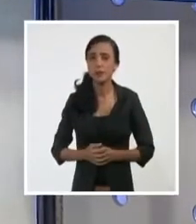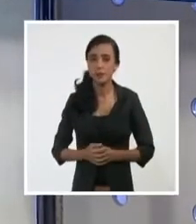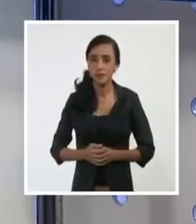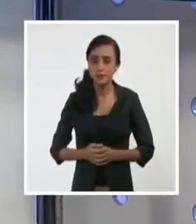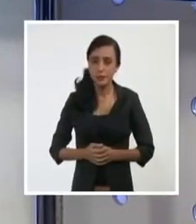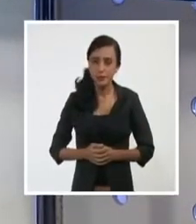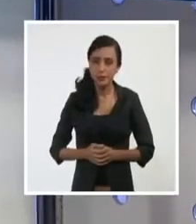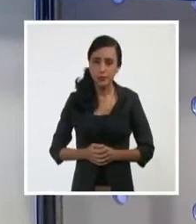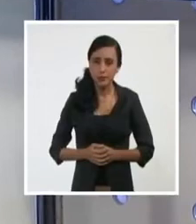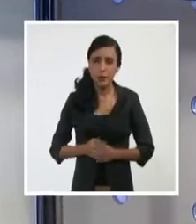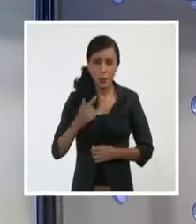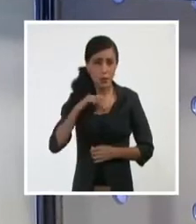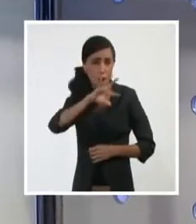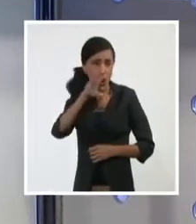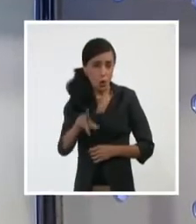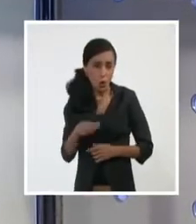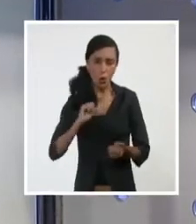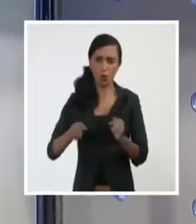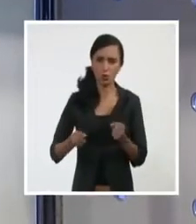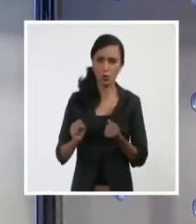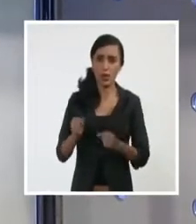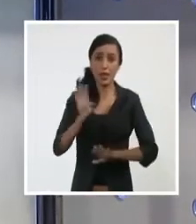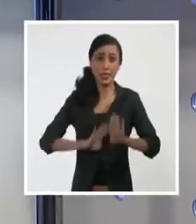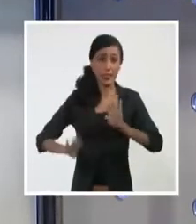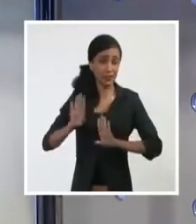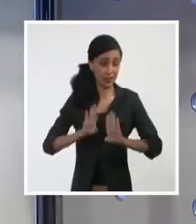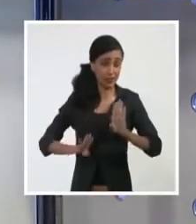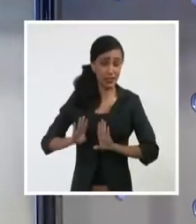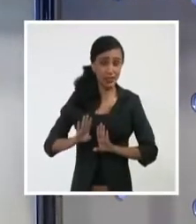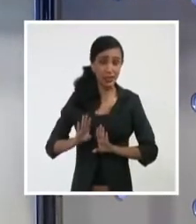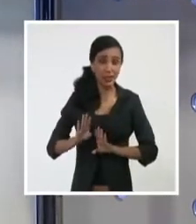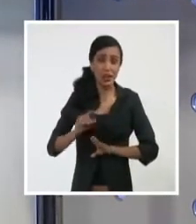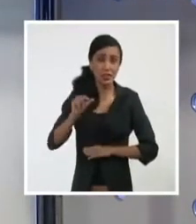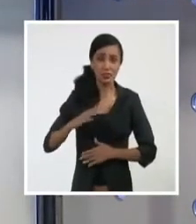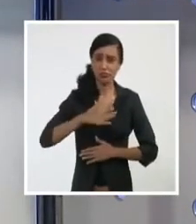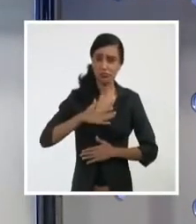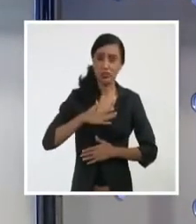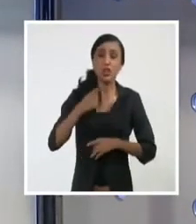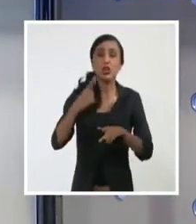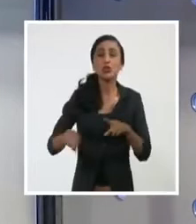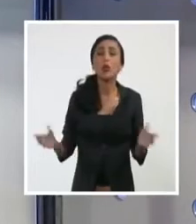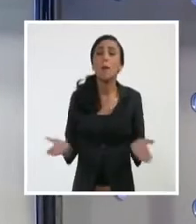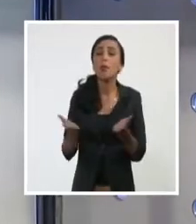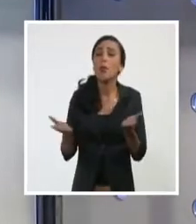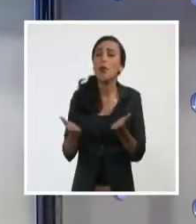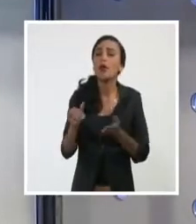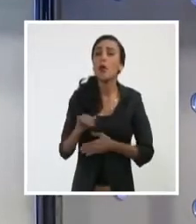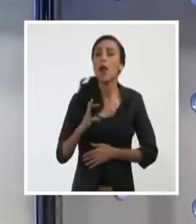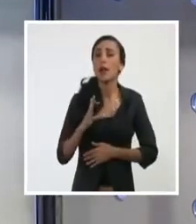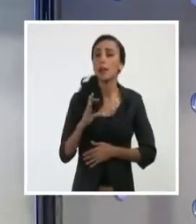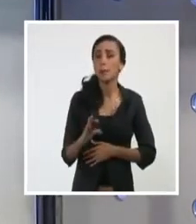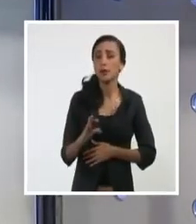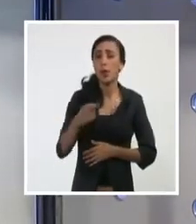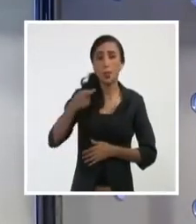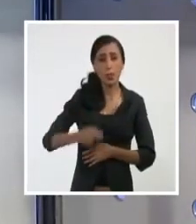combatir la corrupción, defenderse de lo que ellos llaman el autoritarismo y promover el respeto por los derechos